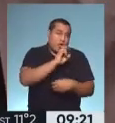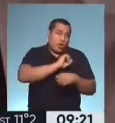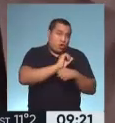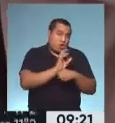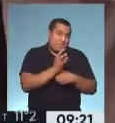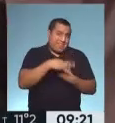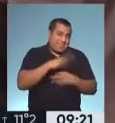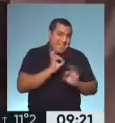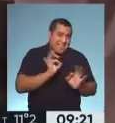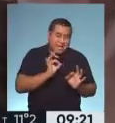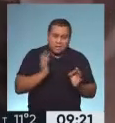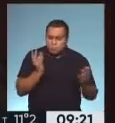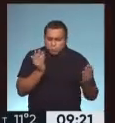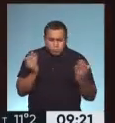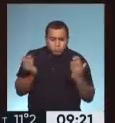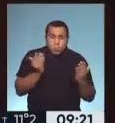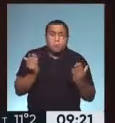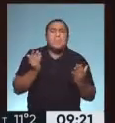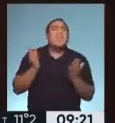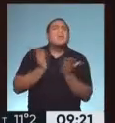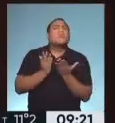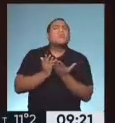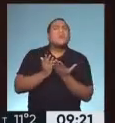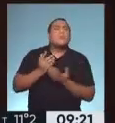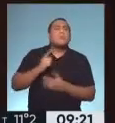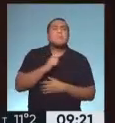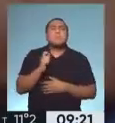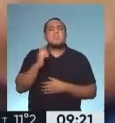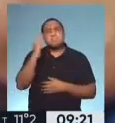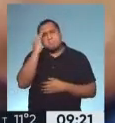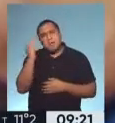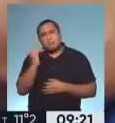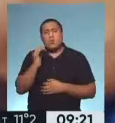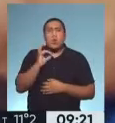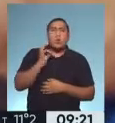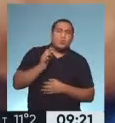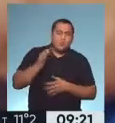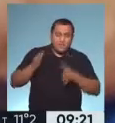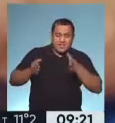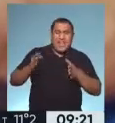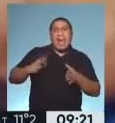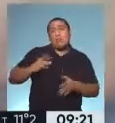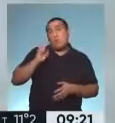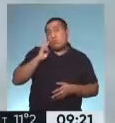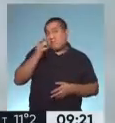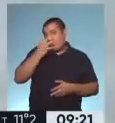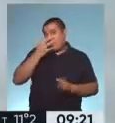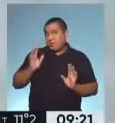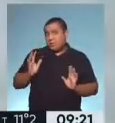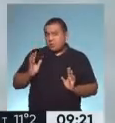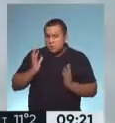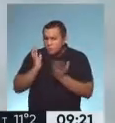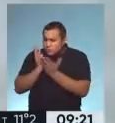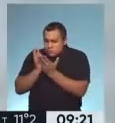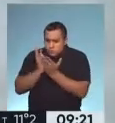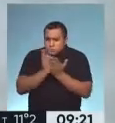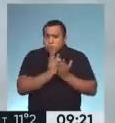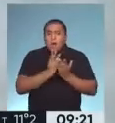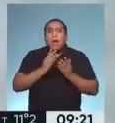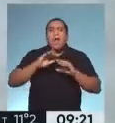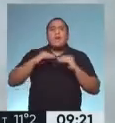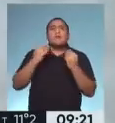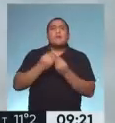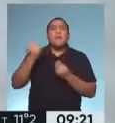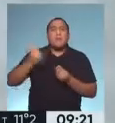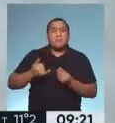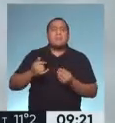finalizado el estudio del estudio se hizo entre marzo y octubre del 2020 los resultados están publicados en